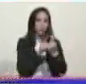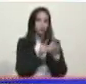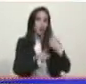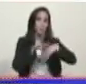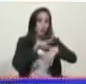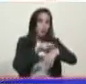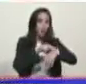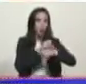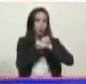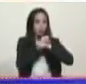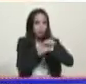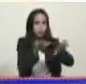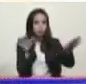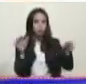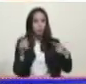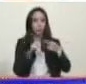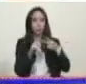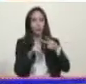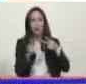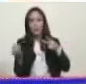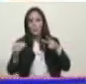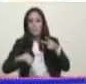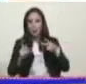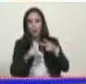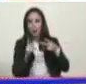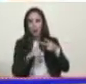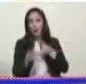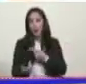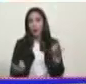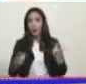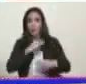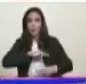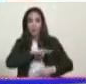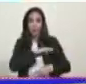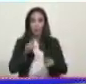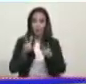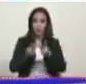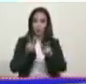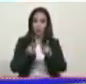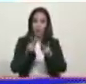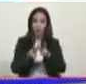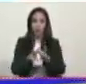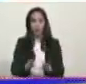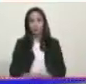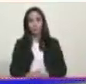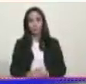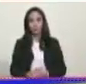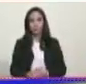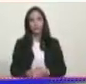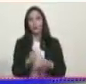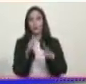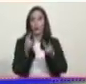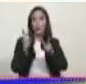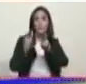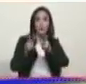médico. Si la misión es de vivienda, en este caso gran misión, que es superior, debemos